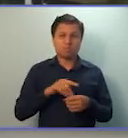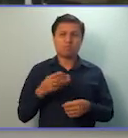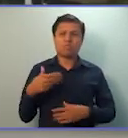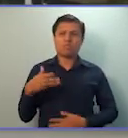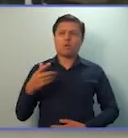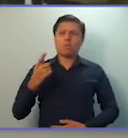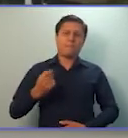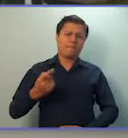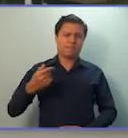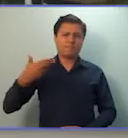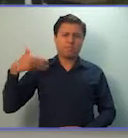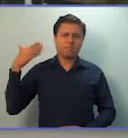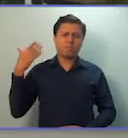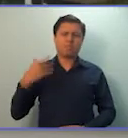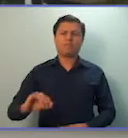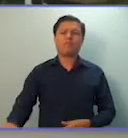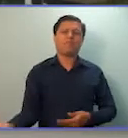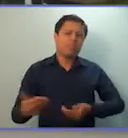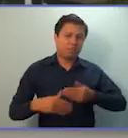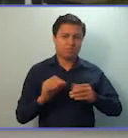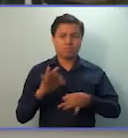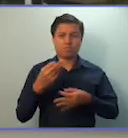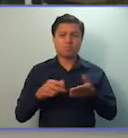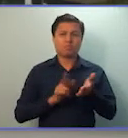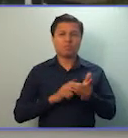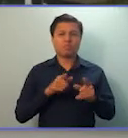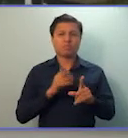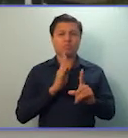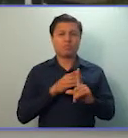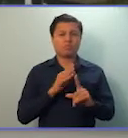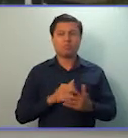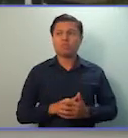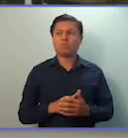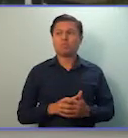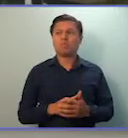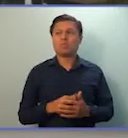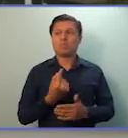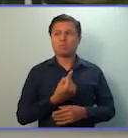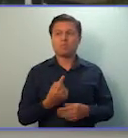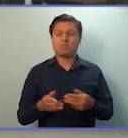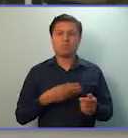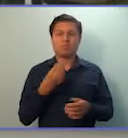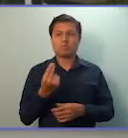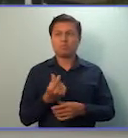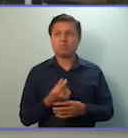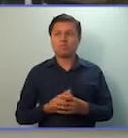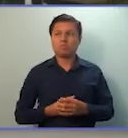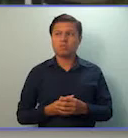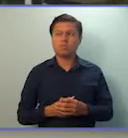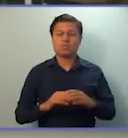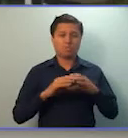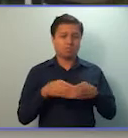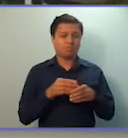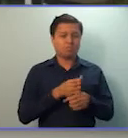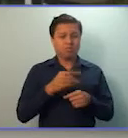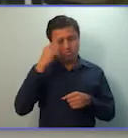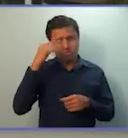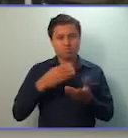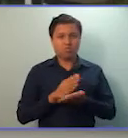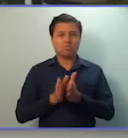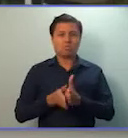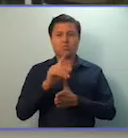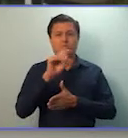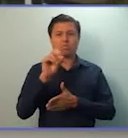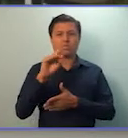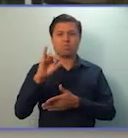hace varios procesos electrones hacemos una contratación temporal de personas de facilitadores de los grupos de con eyepet de